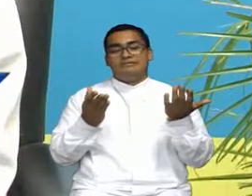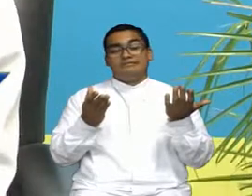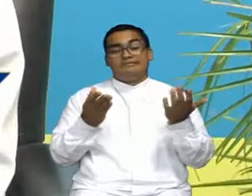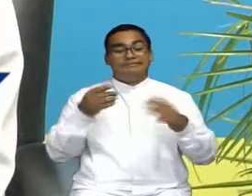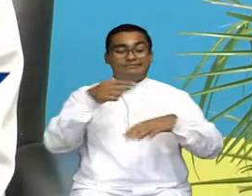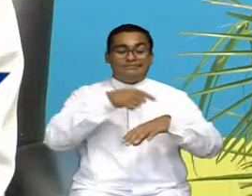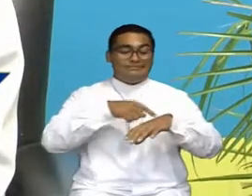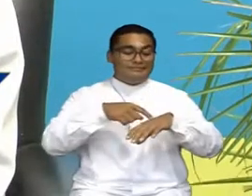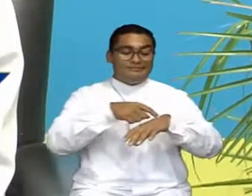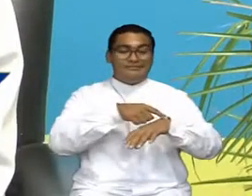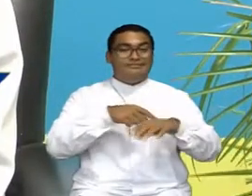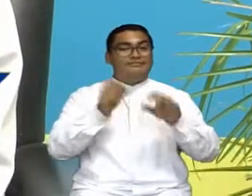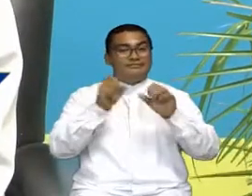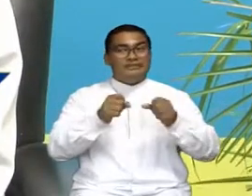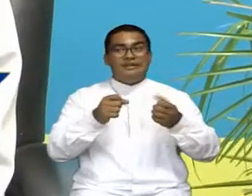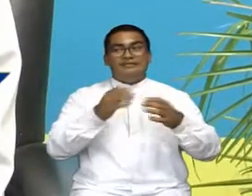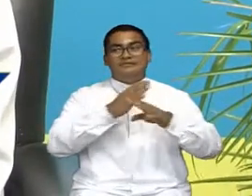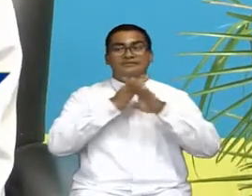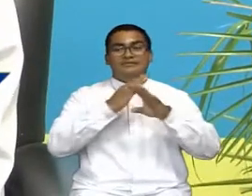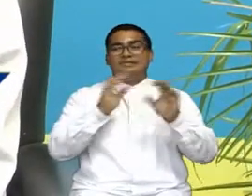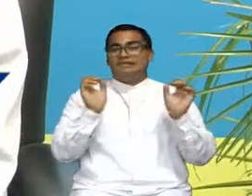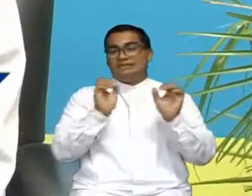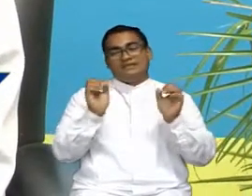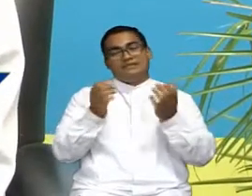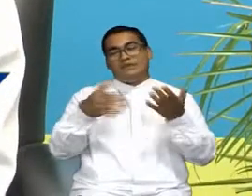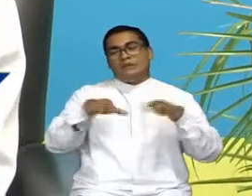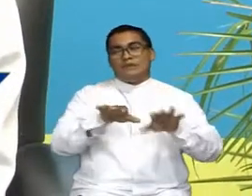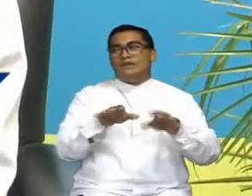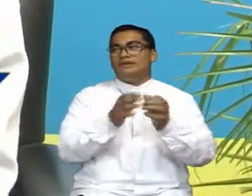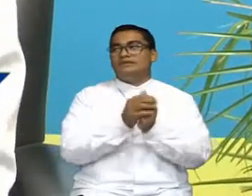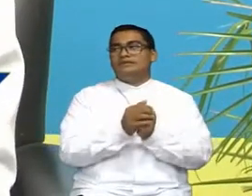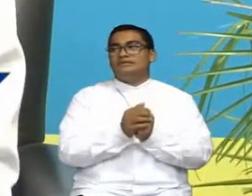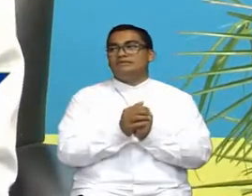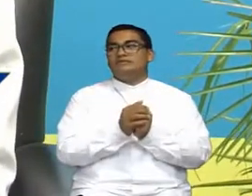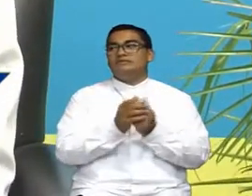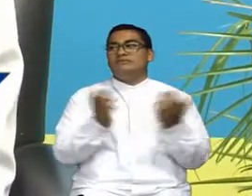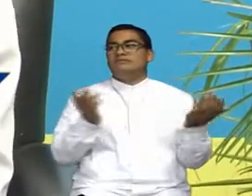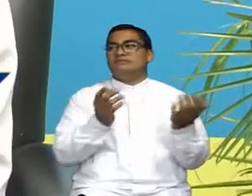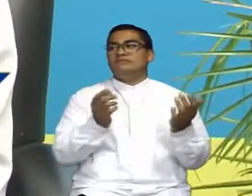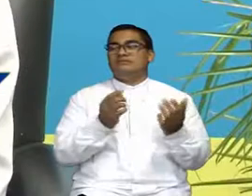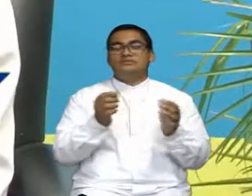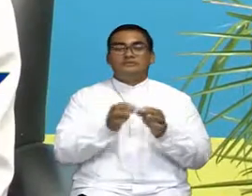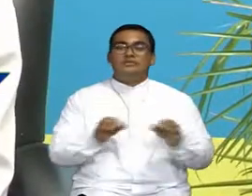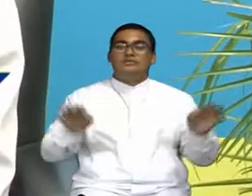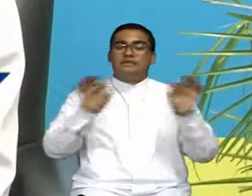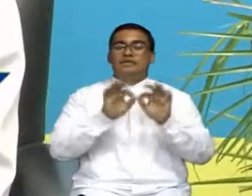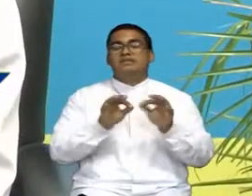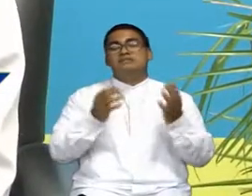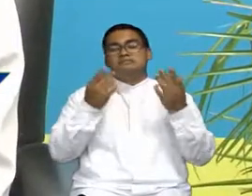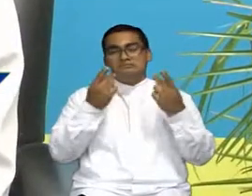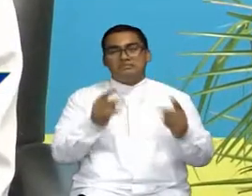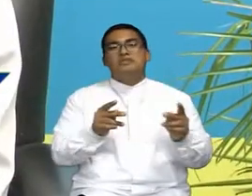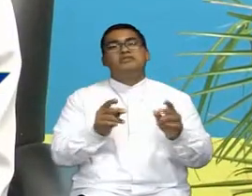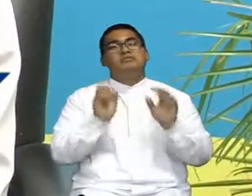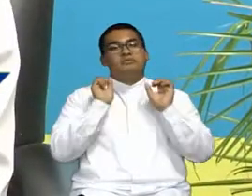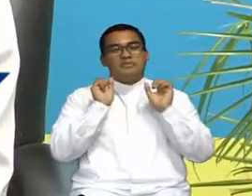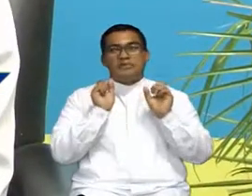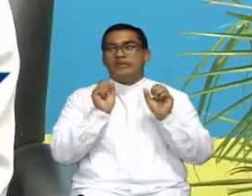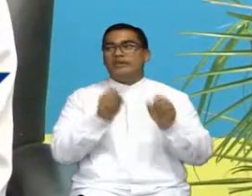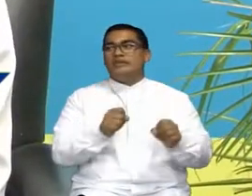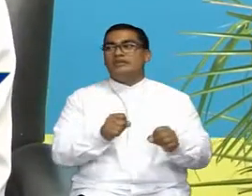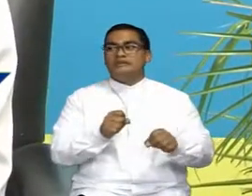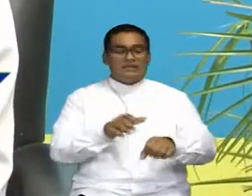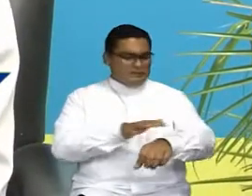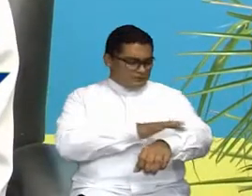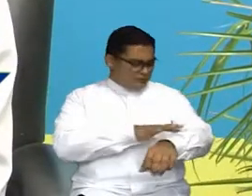vamos a poder prevenir. La prevención, la única es cuando sean secundarias traumas. Pero sí lo que podemos prevenir son las